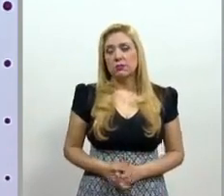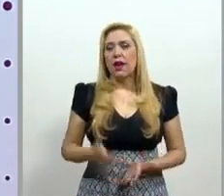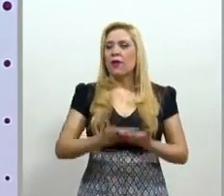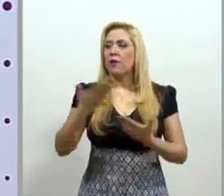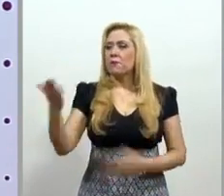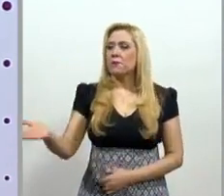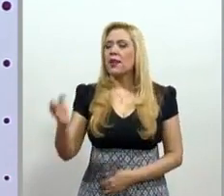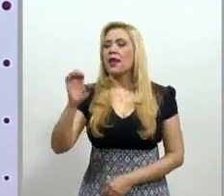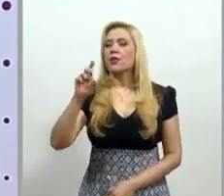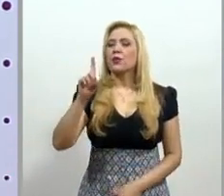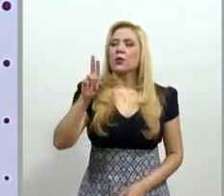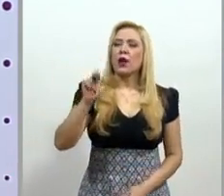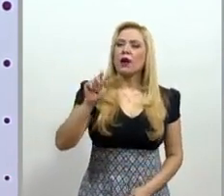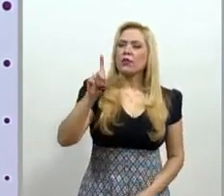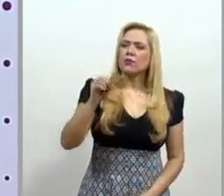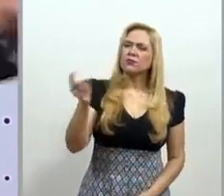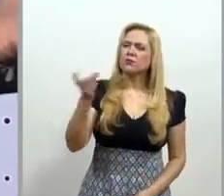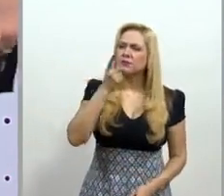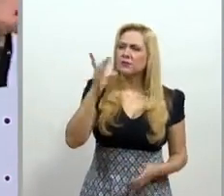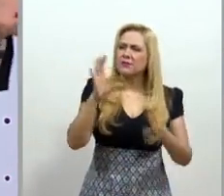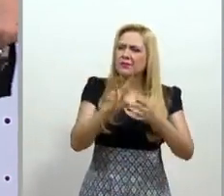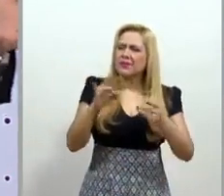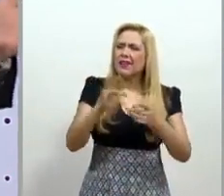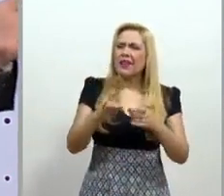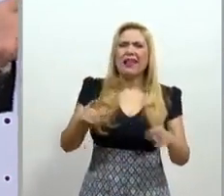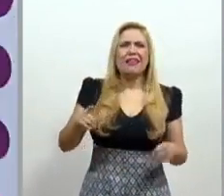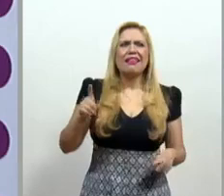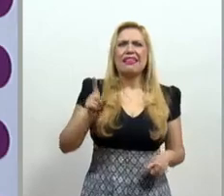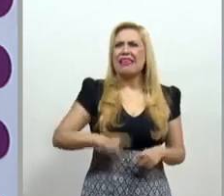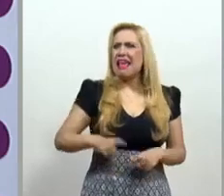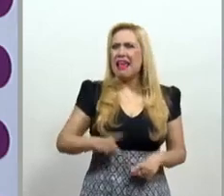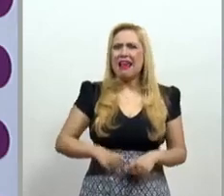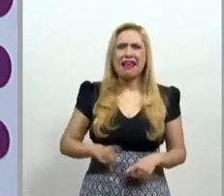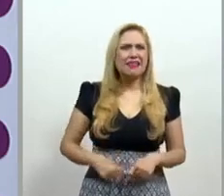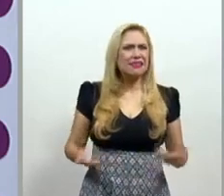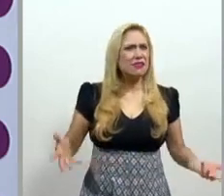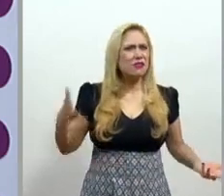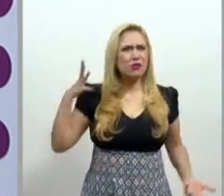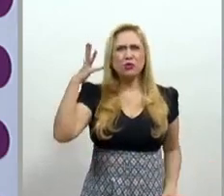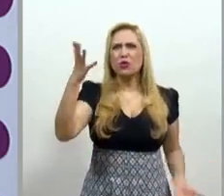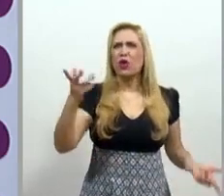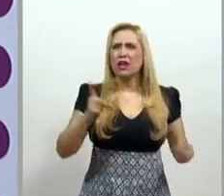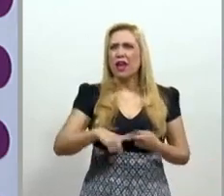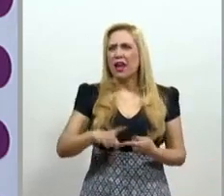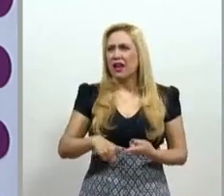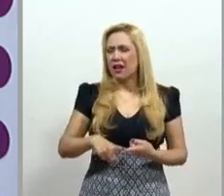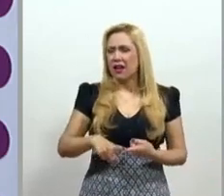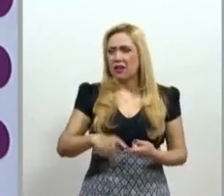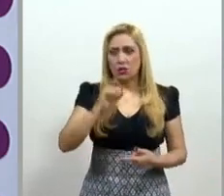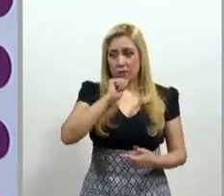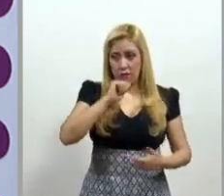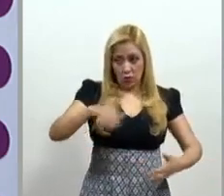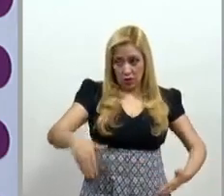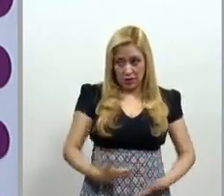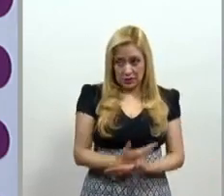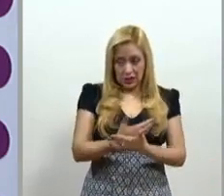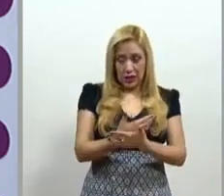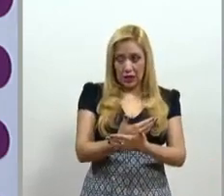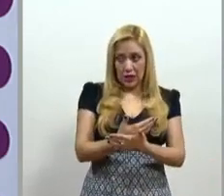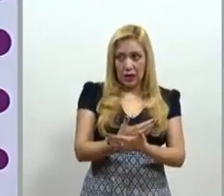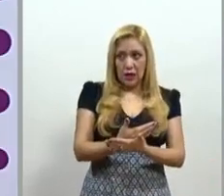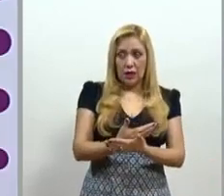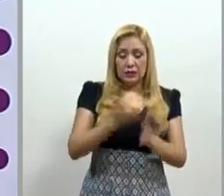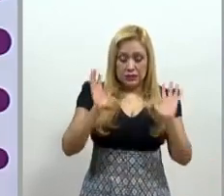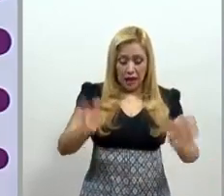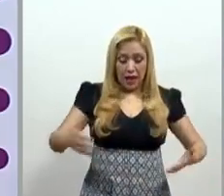Lalo, con otra pregunta. Me gustaría, ¿quiénes son entonces esas generaciones futuras? ¿En quién estamos pensando? ¿Los que no han nacido, los que están por nacer, los que están haciendo